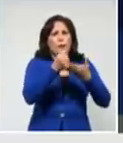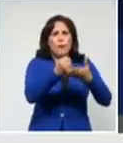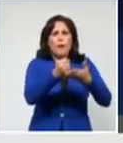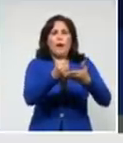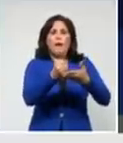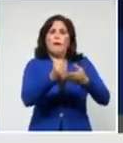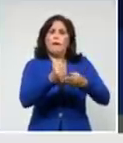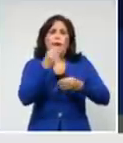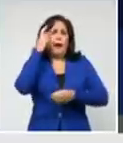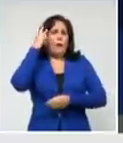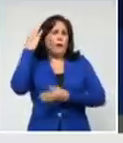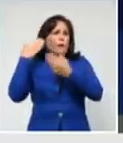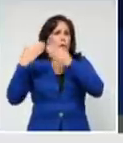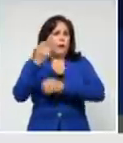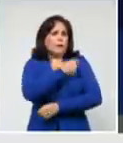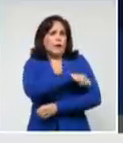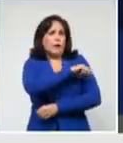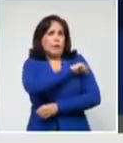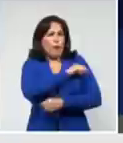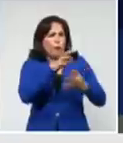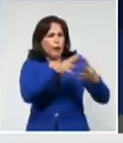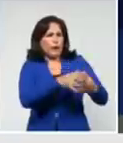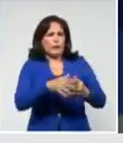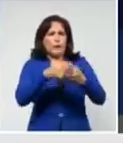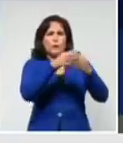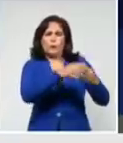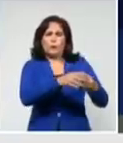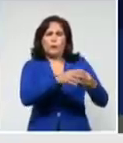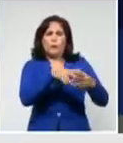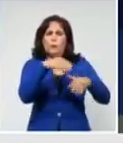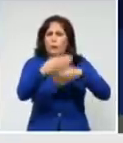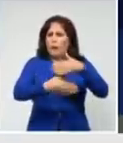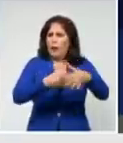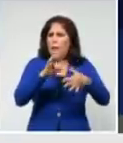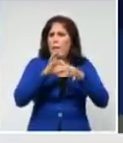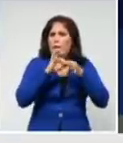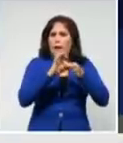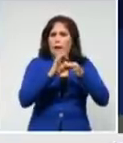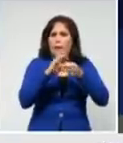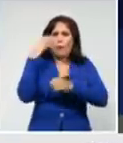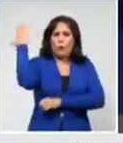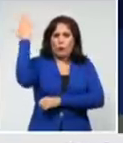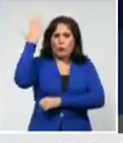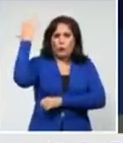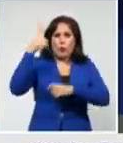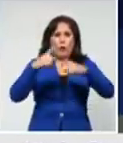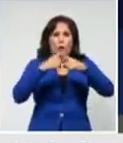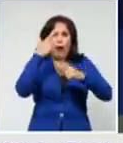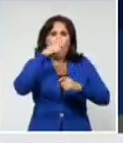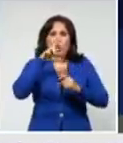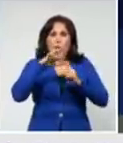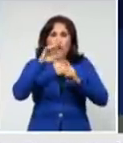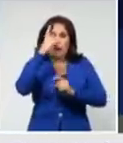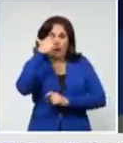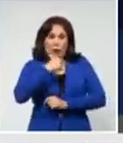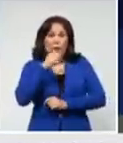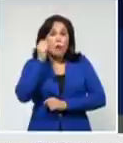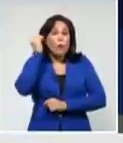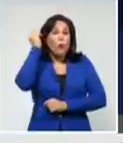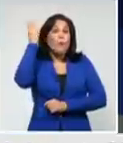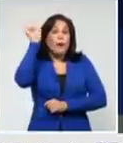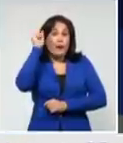Unidos que había sido afectado por el ciclón Katrina. Ese fue el inicio de la brigada Henry